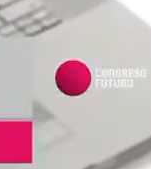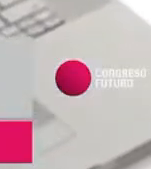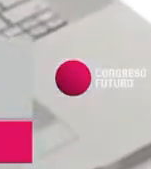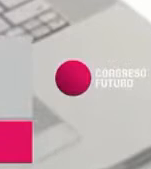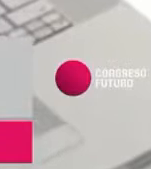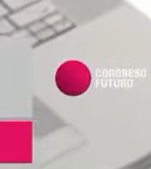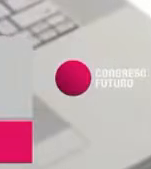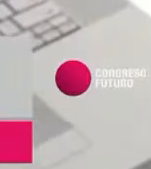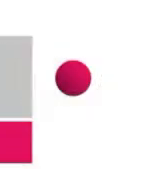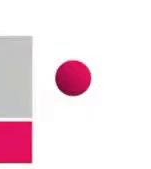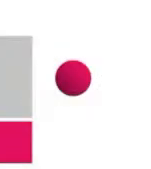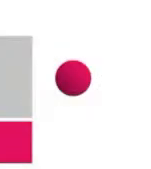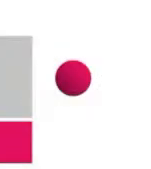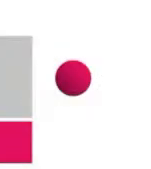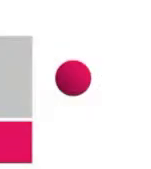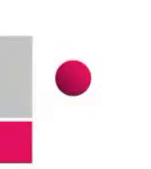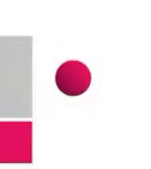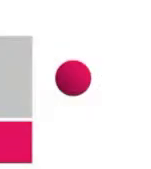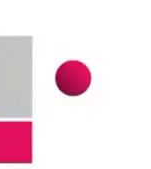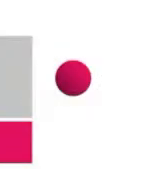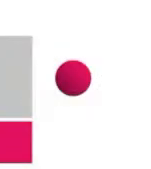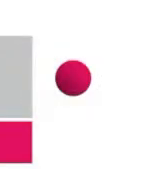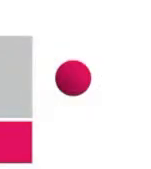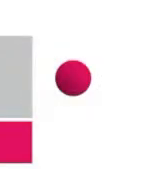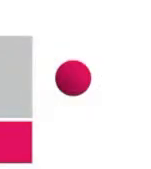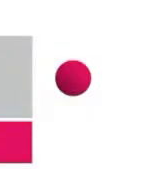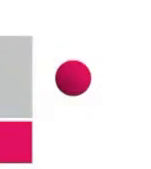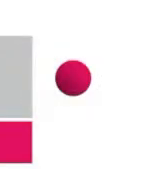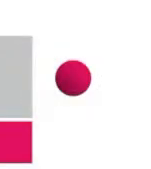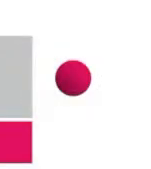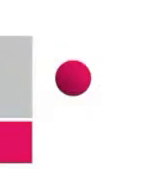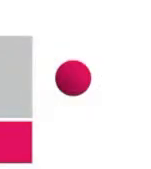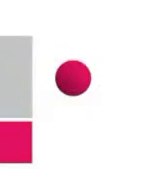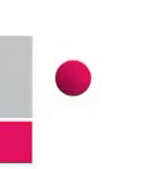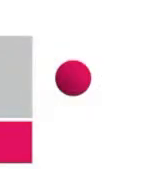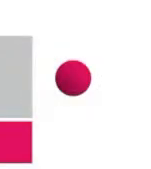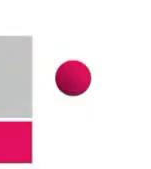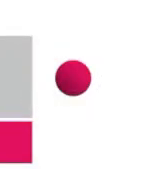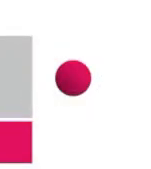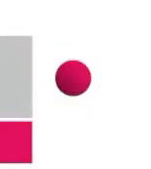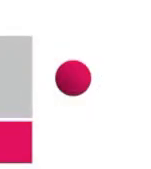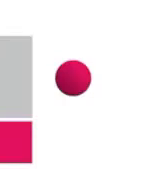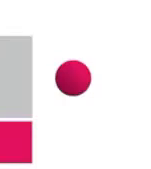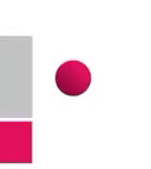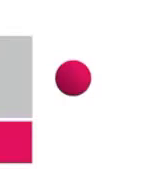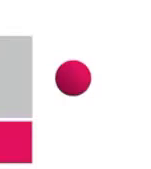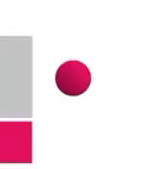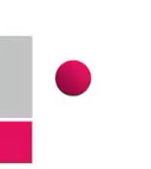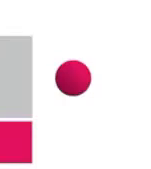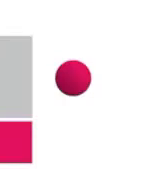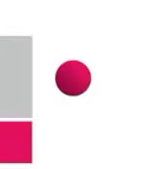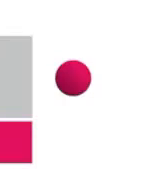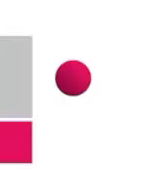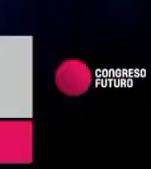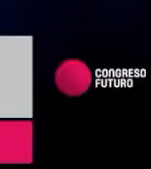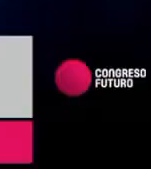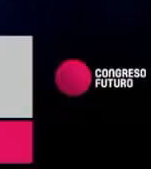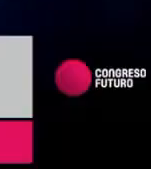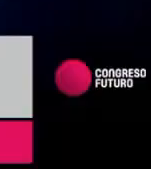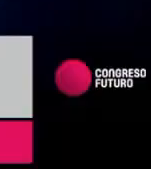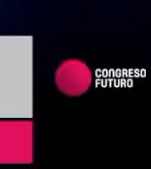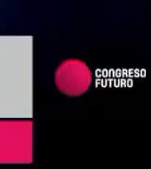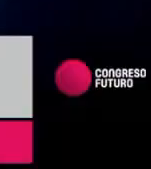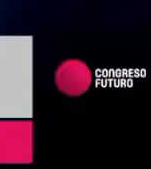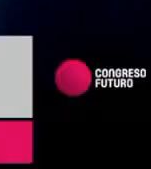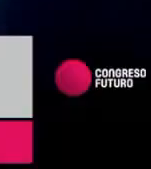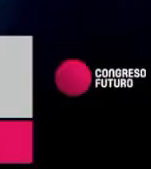la aparición de síntomas, el que varía de acuerdo a las condiciones de cada paciente. Así, una de las principales características del tratamiento es el